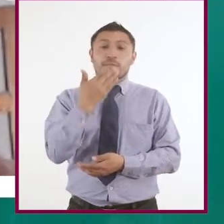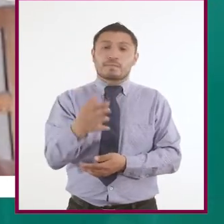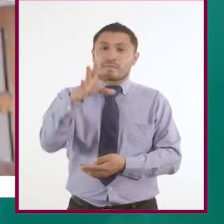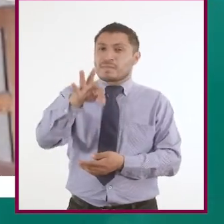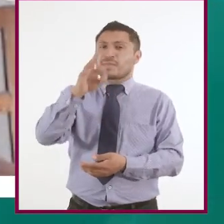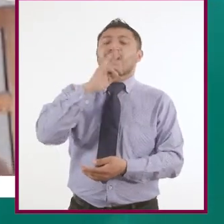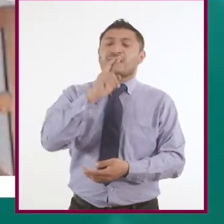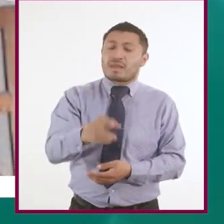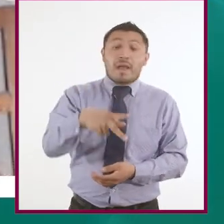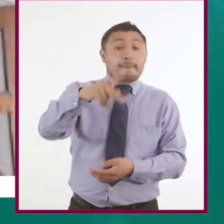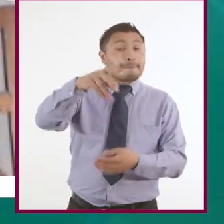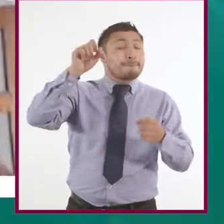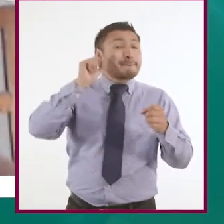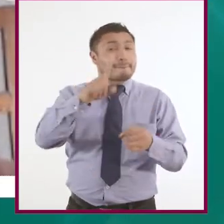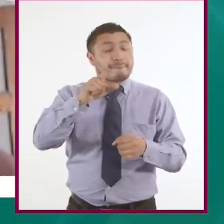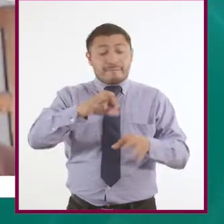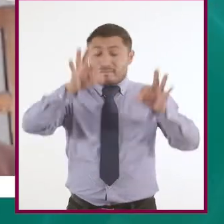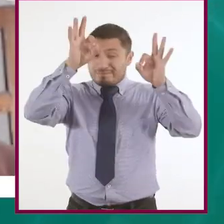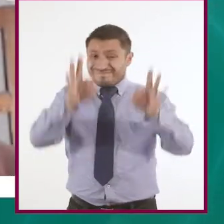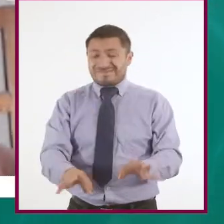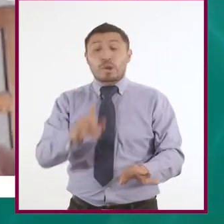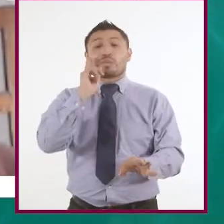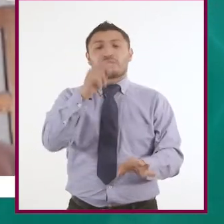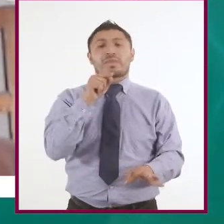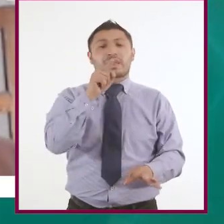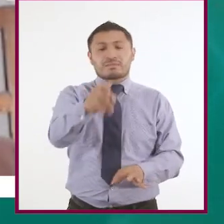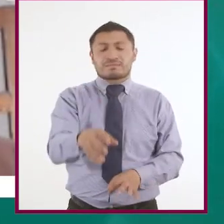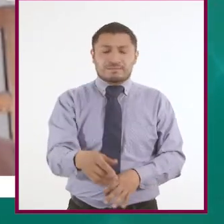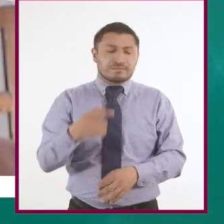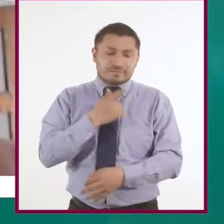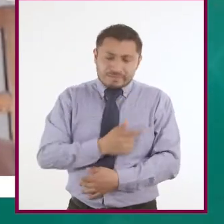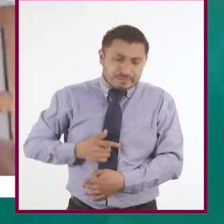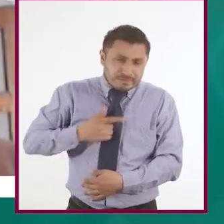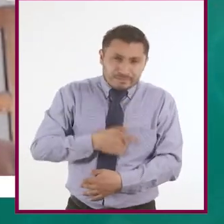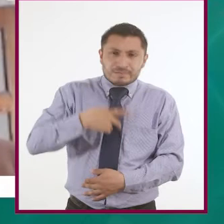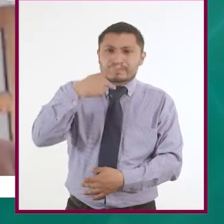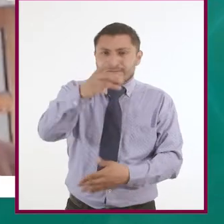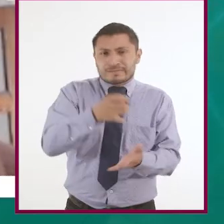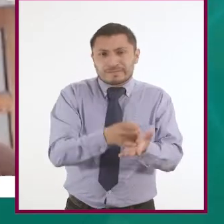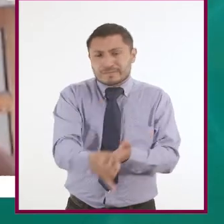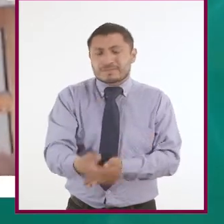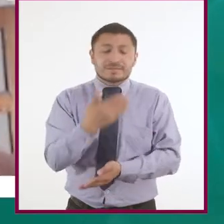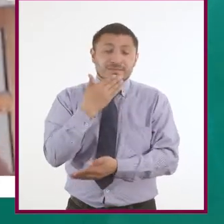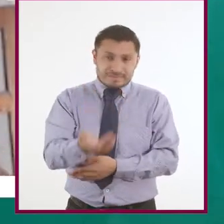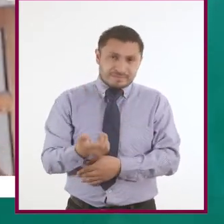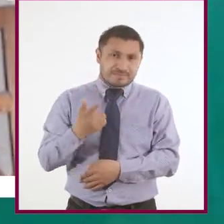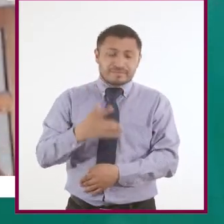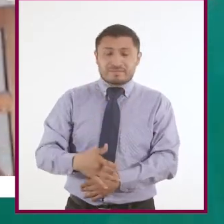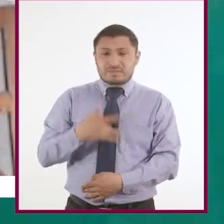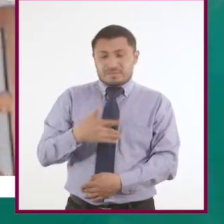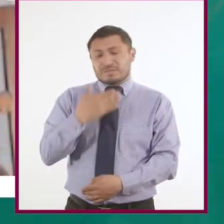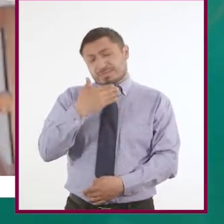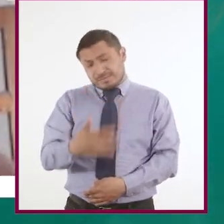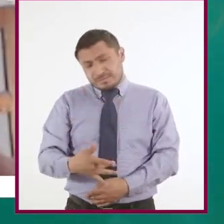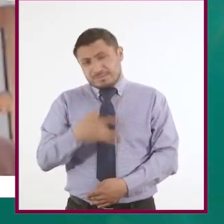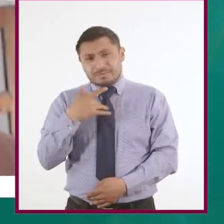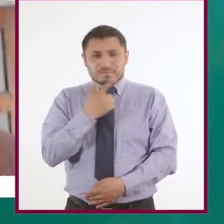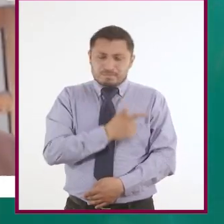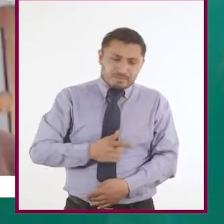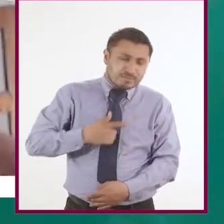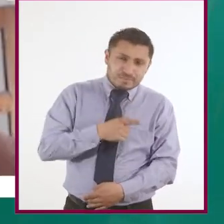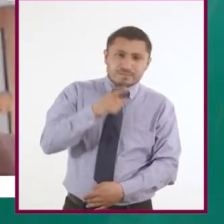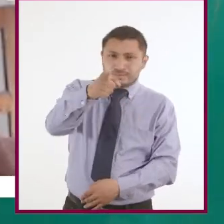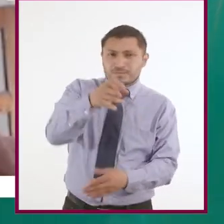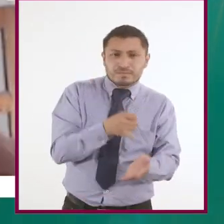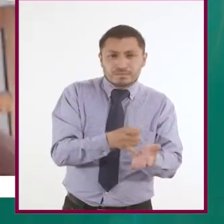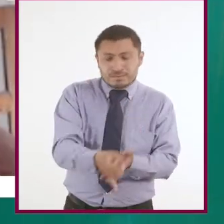auténticas, es decir, que nosotros estemos conformes con las decisiones que hemos tomado, con las decisiones que